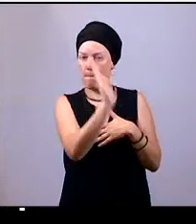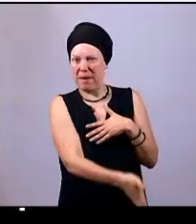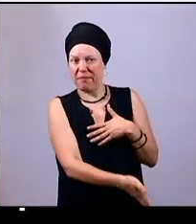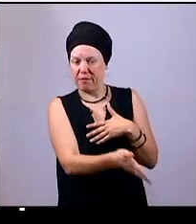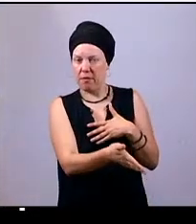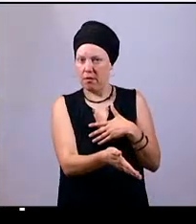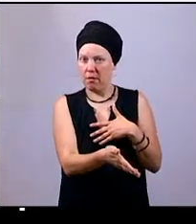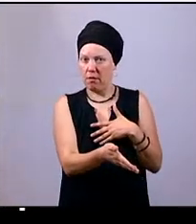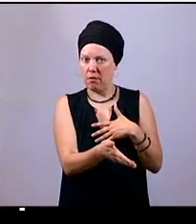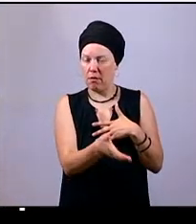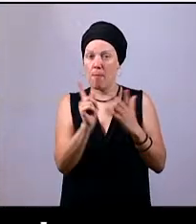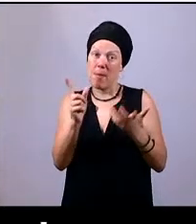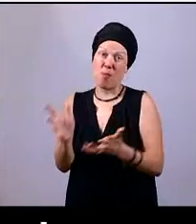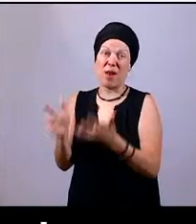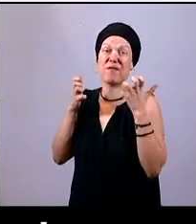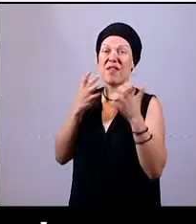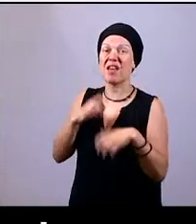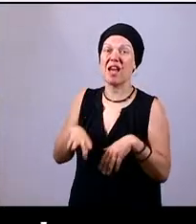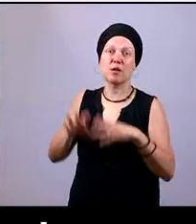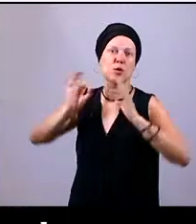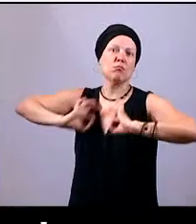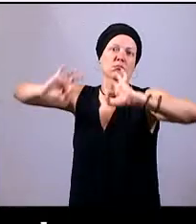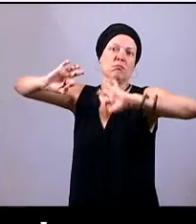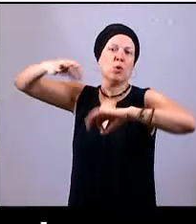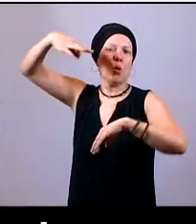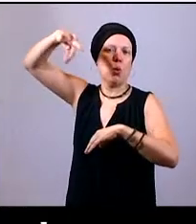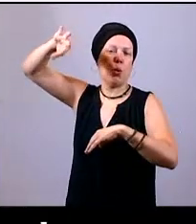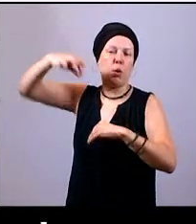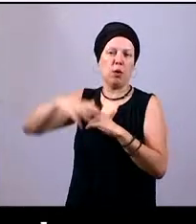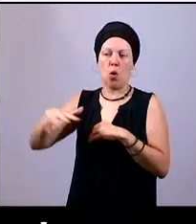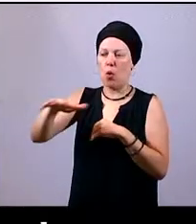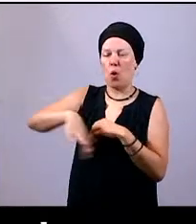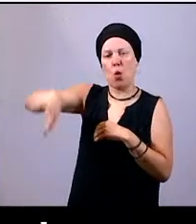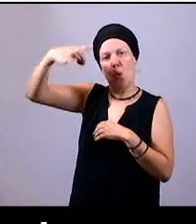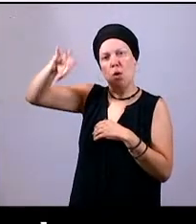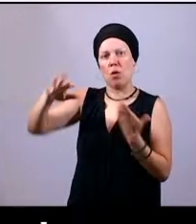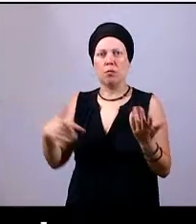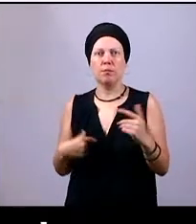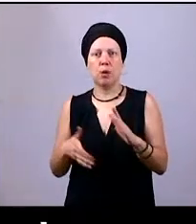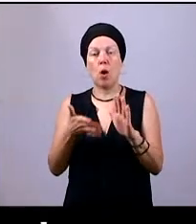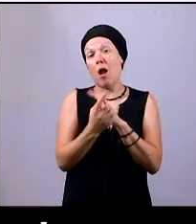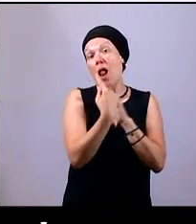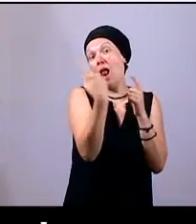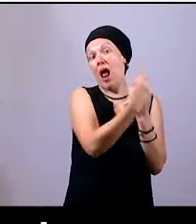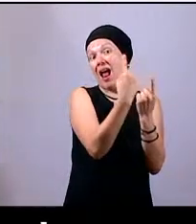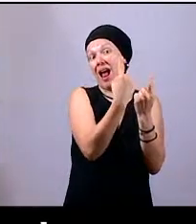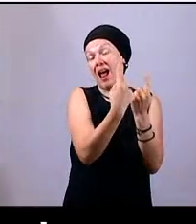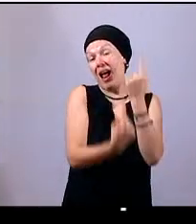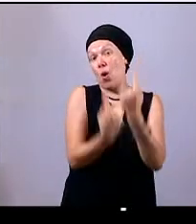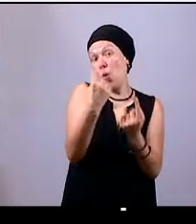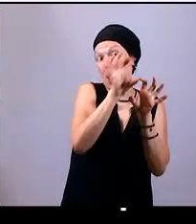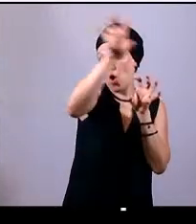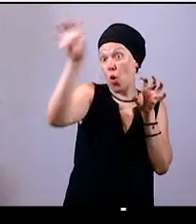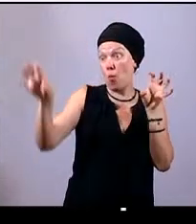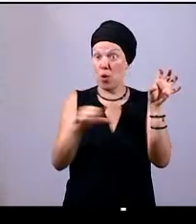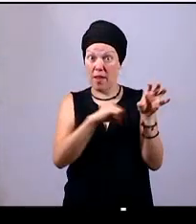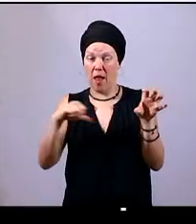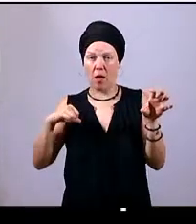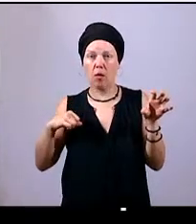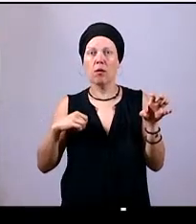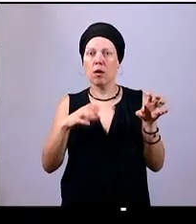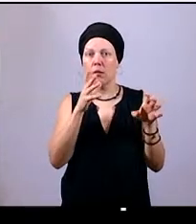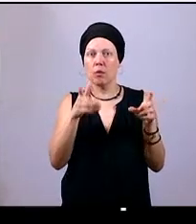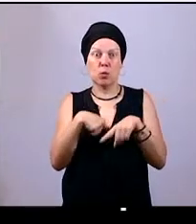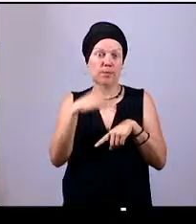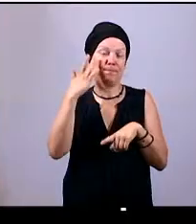beneficia exclusivamente a un territorio. Alude a que hay comunidades autónomas que hacen aportaciones